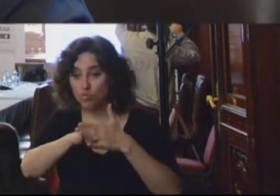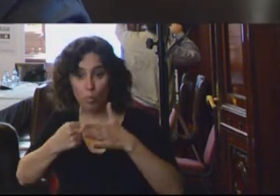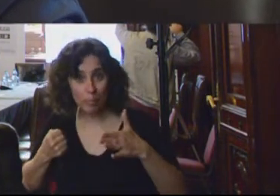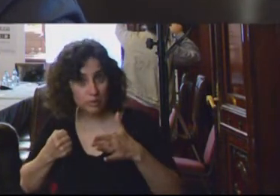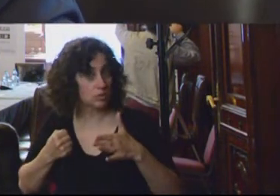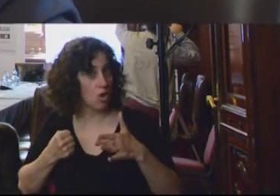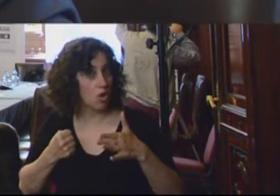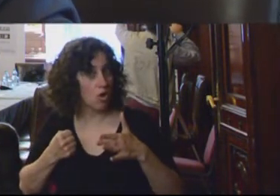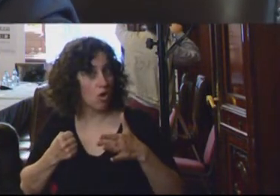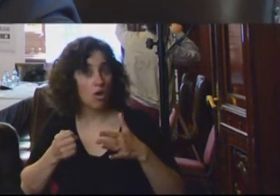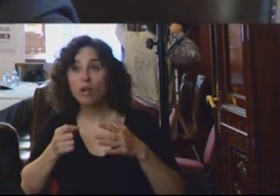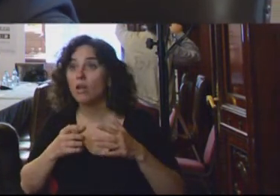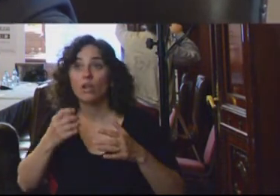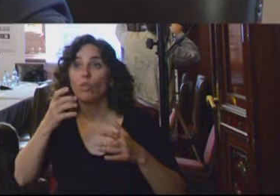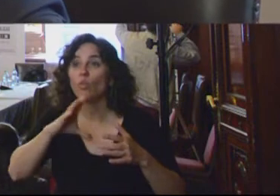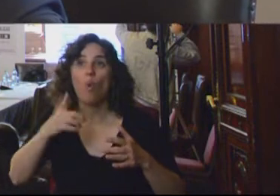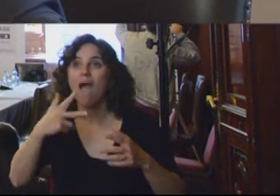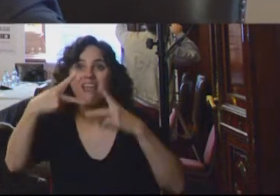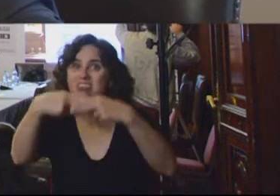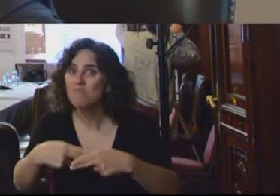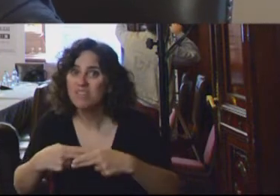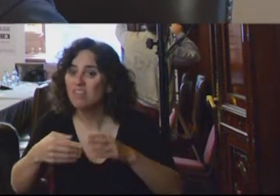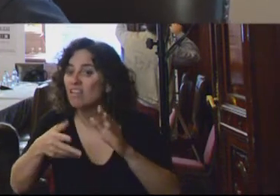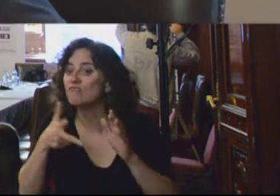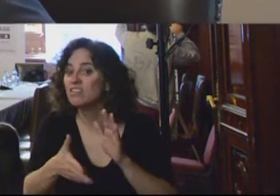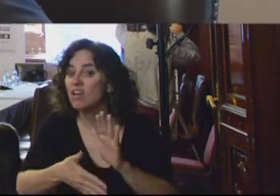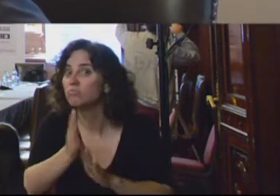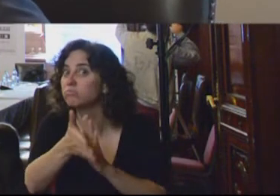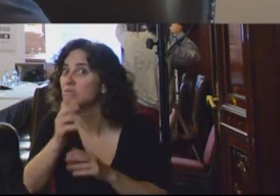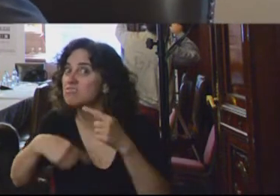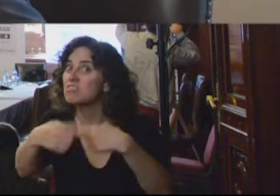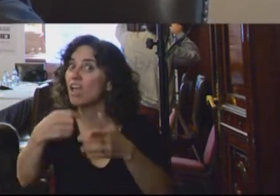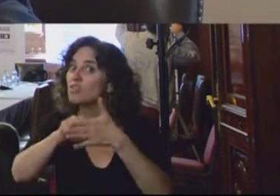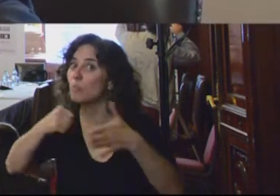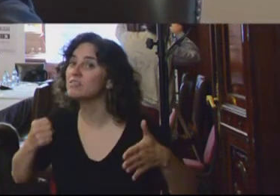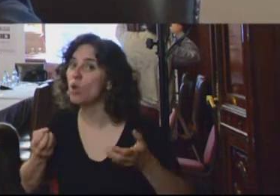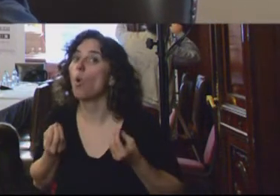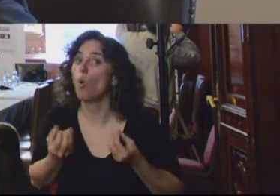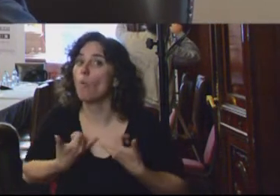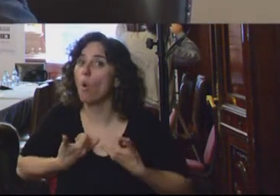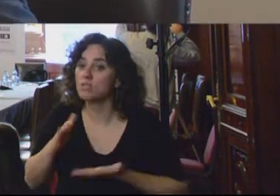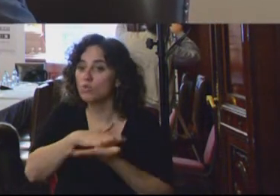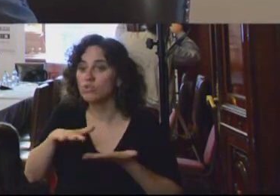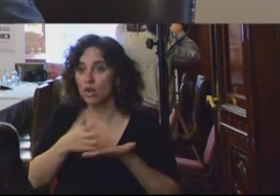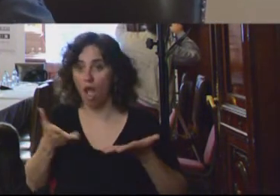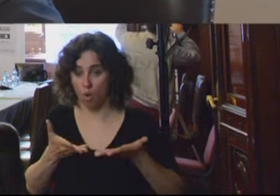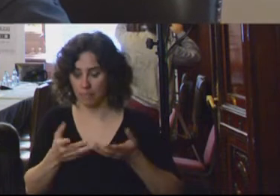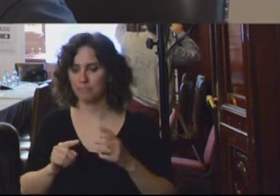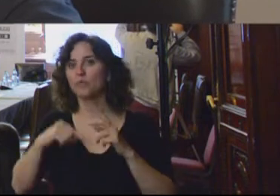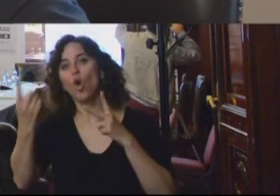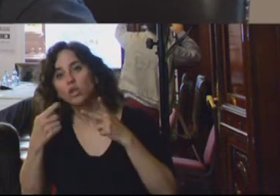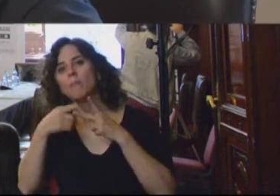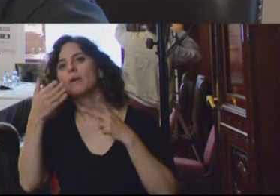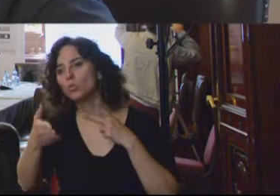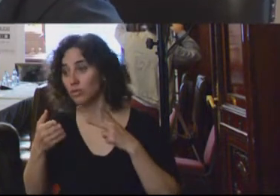es sin plazo, en fin, si tienen alguna información adicional al respecto. También ustedes mencionaron y también destacamos y